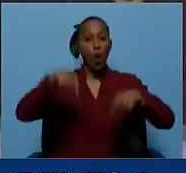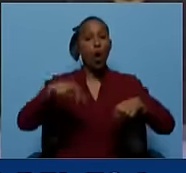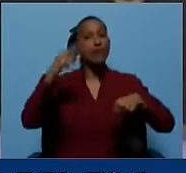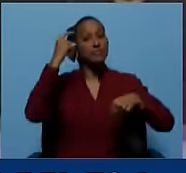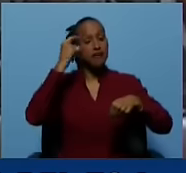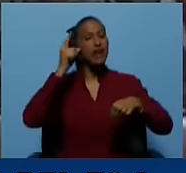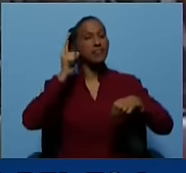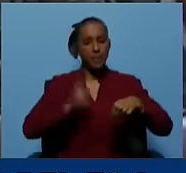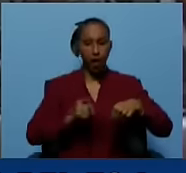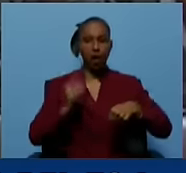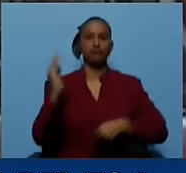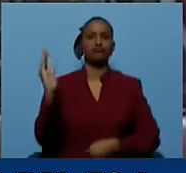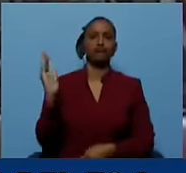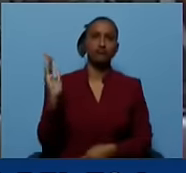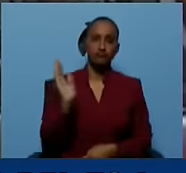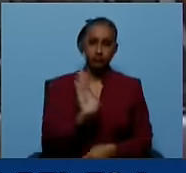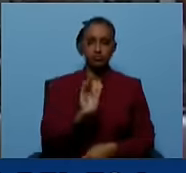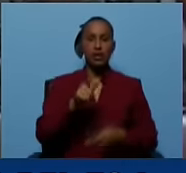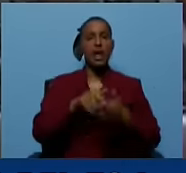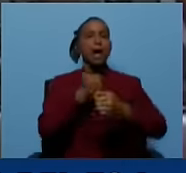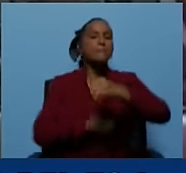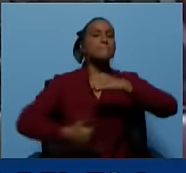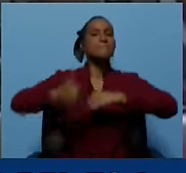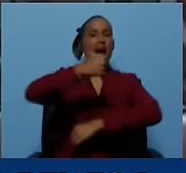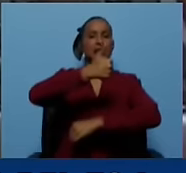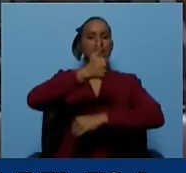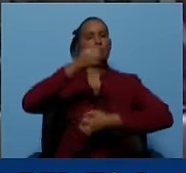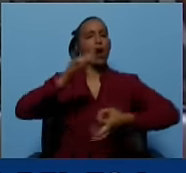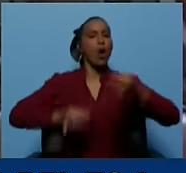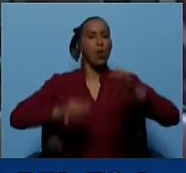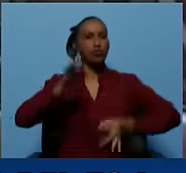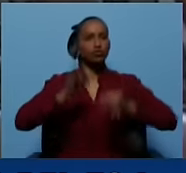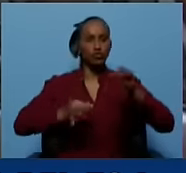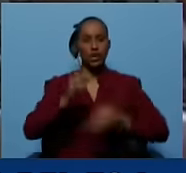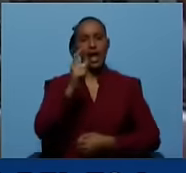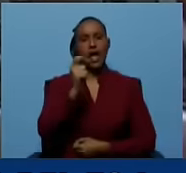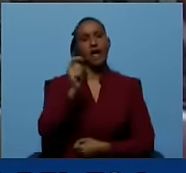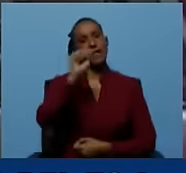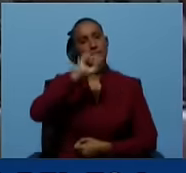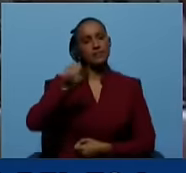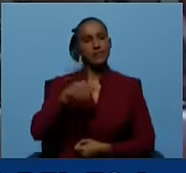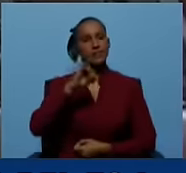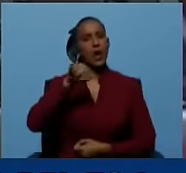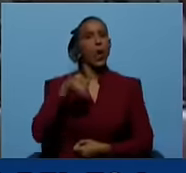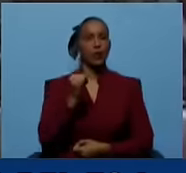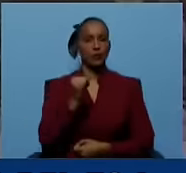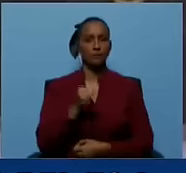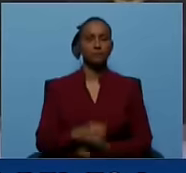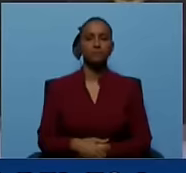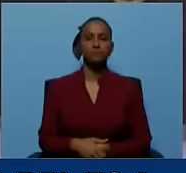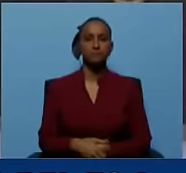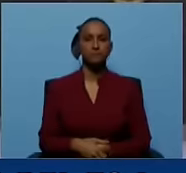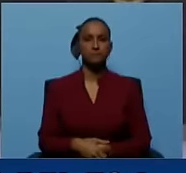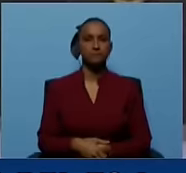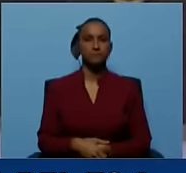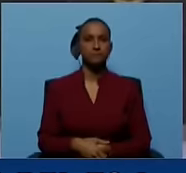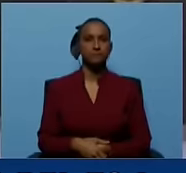esta máxima autoridad de nuestro Tribunal Supremo de Justicia.